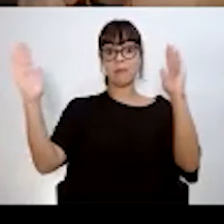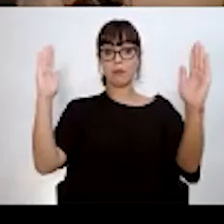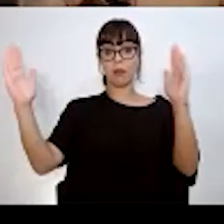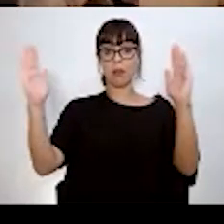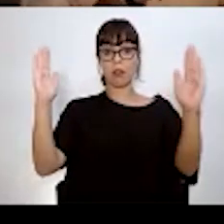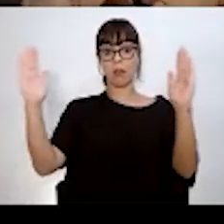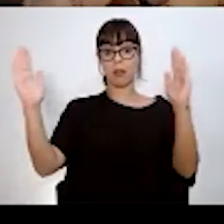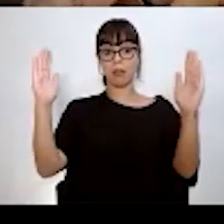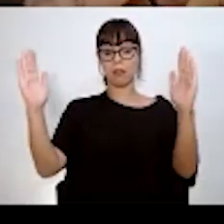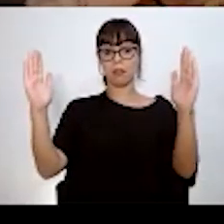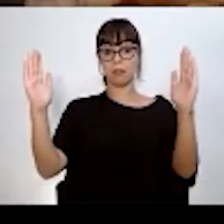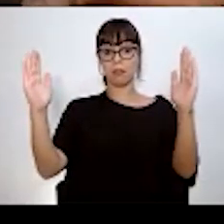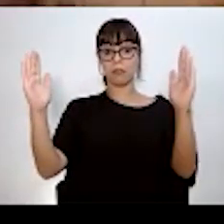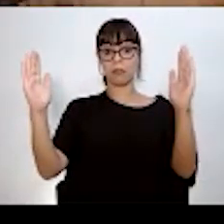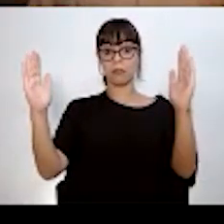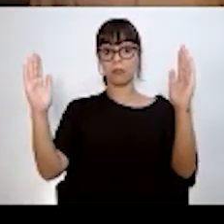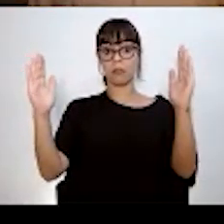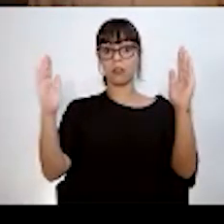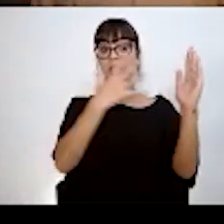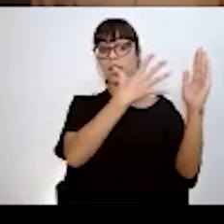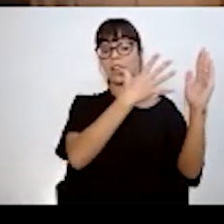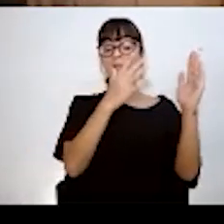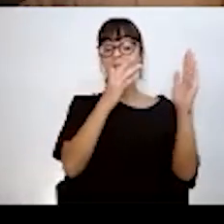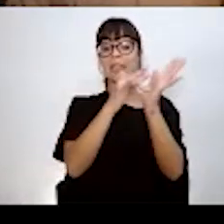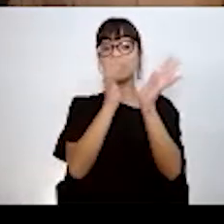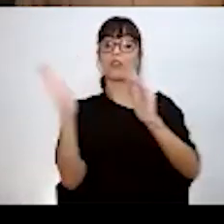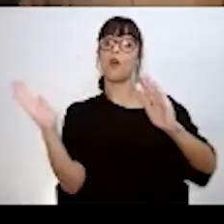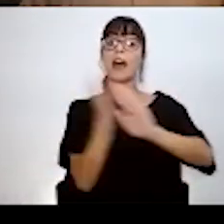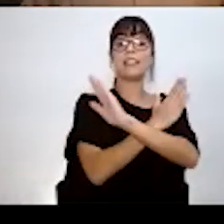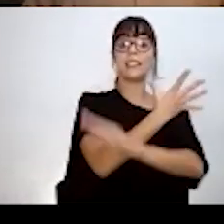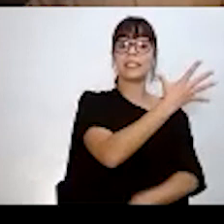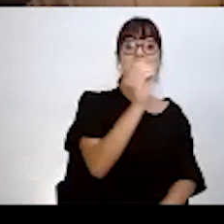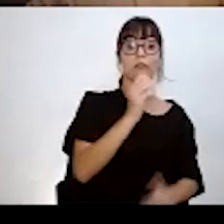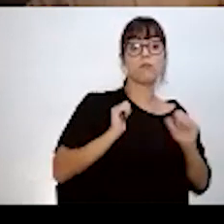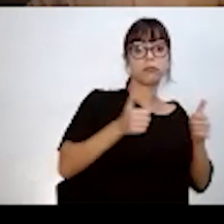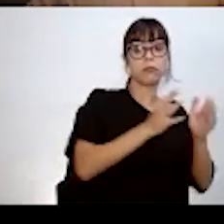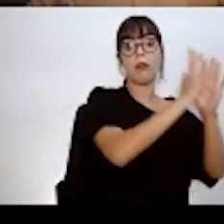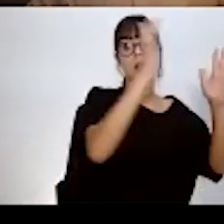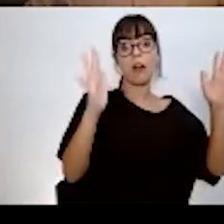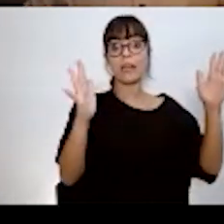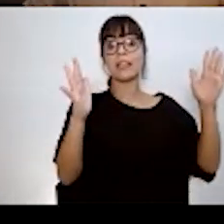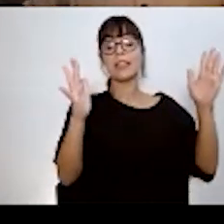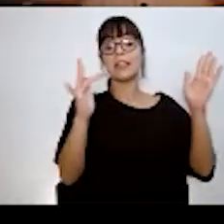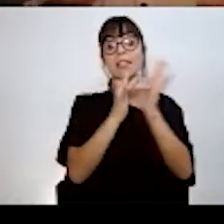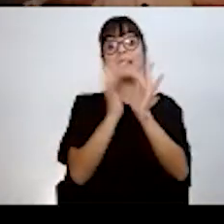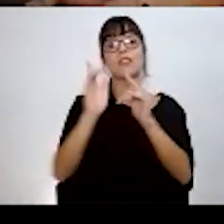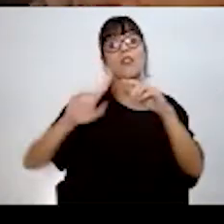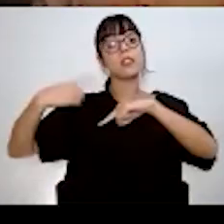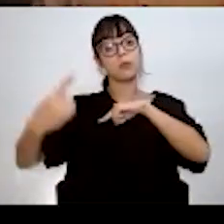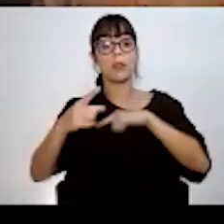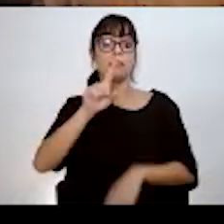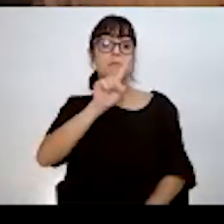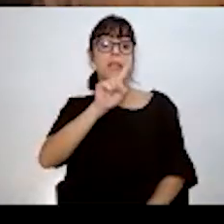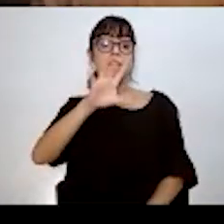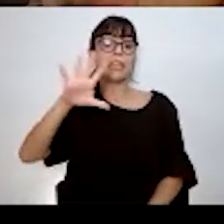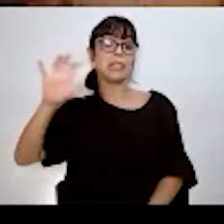El 500 a.C. como inicio, el 1400 a finales del siglo XV como final, y las fechas lo único que